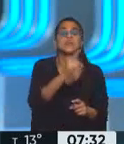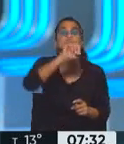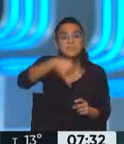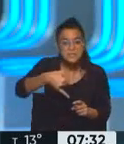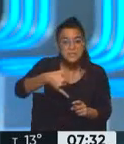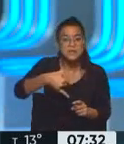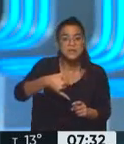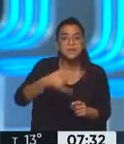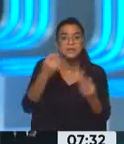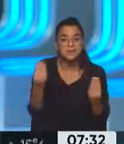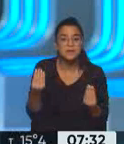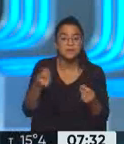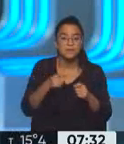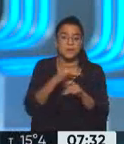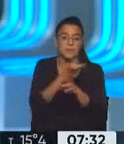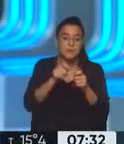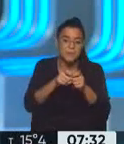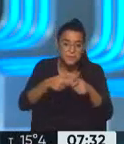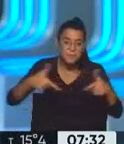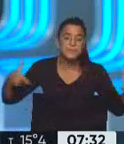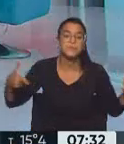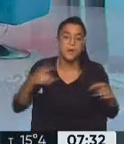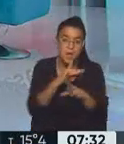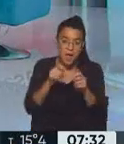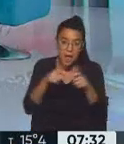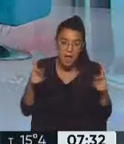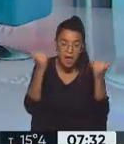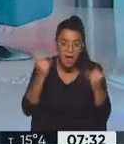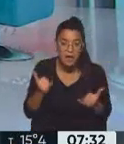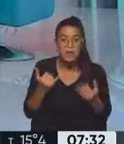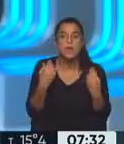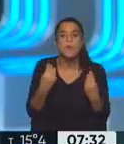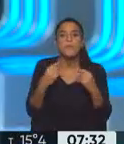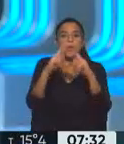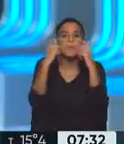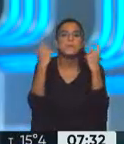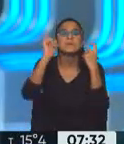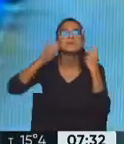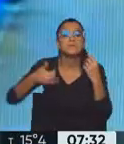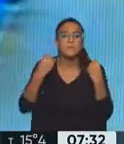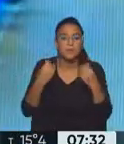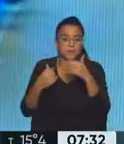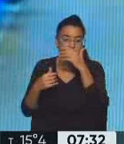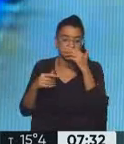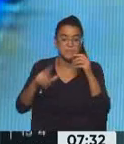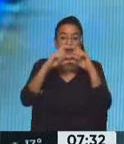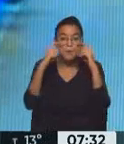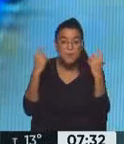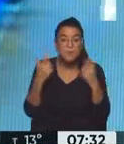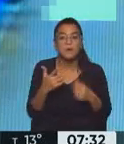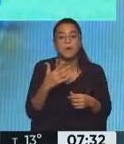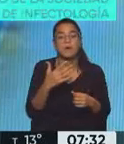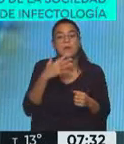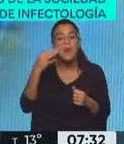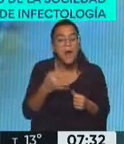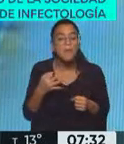estamos hablando de un aumento creciente de casos de contagios porque si él barbijo si si el barrio la verdad es que se ha constituido